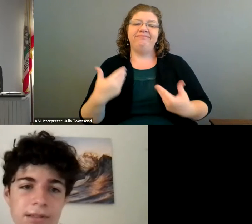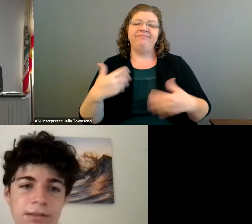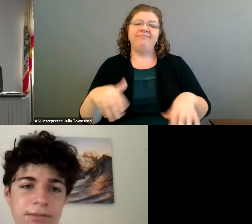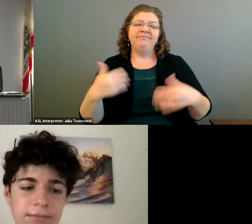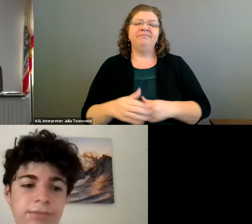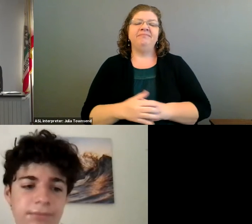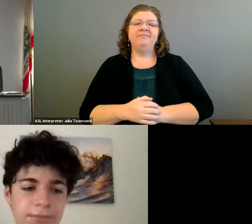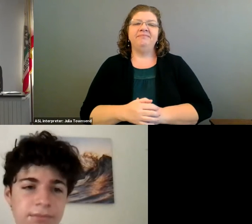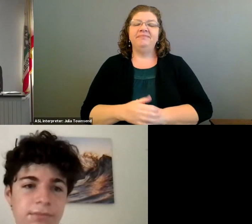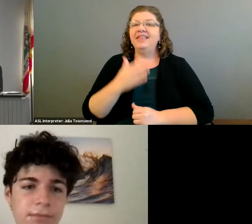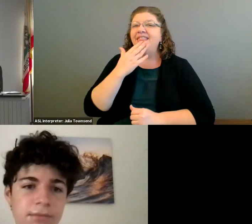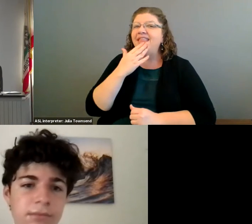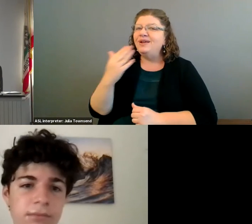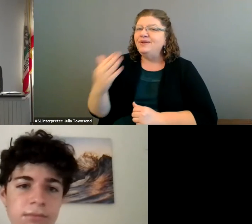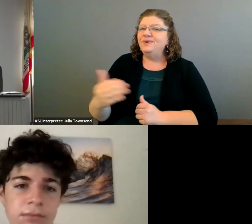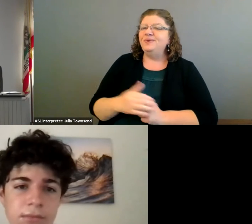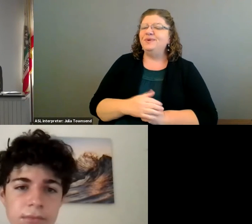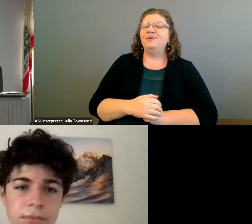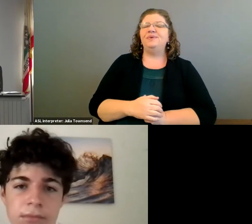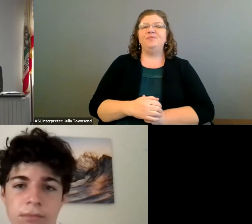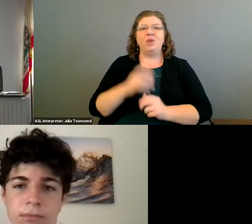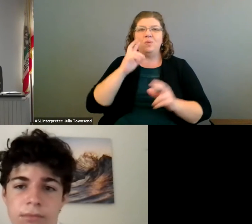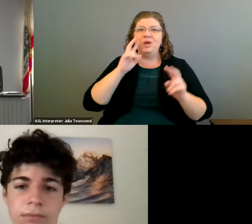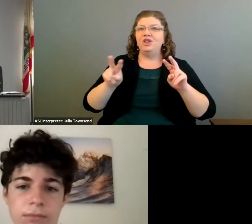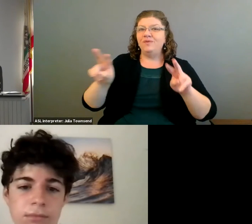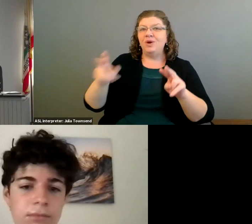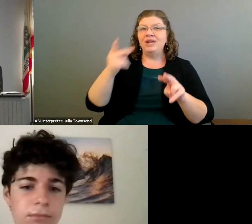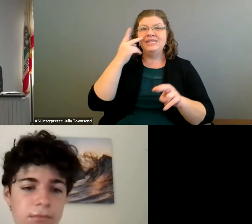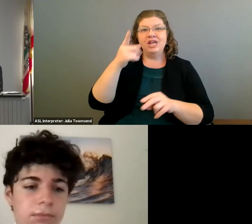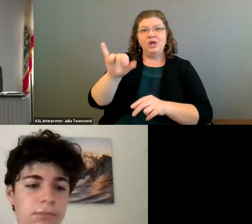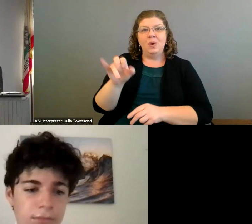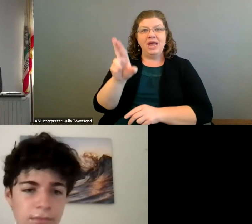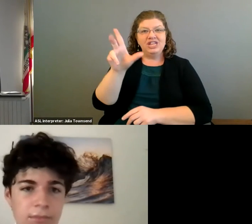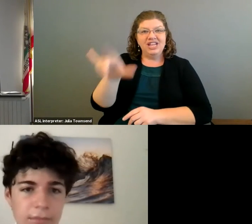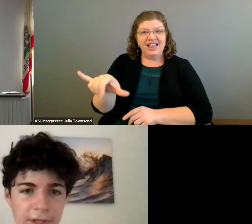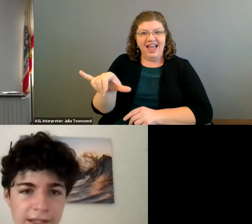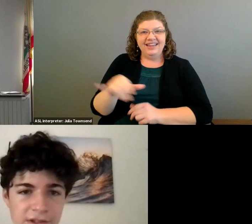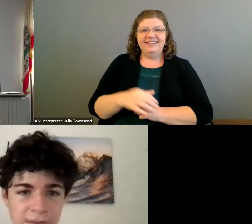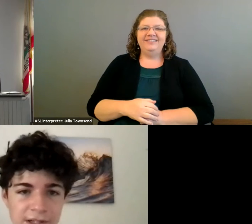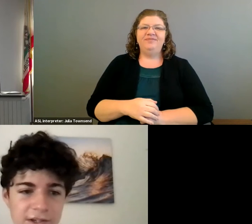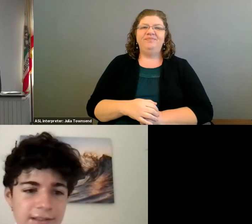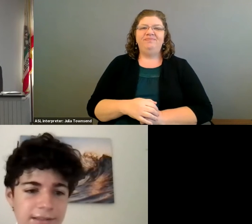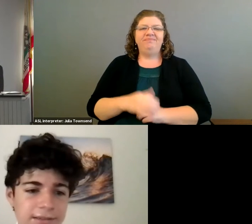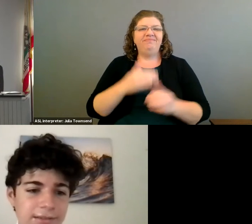elegirme. Gracias. Y esperamos verlo en julio.